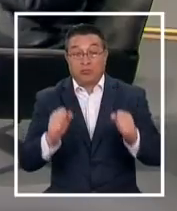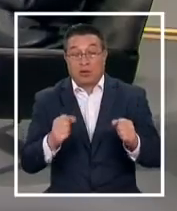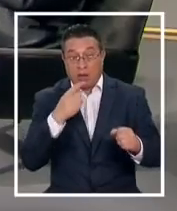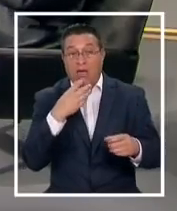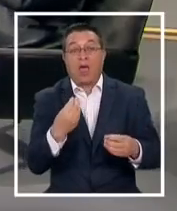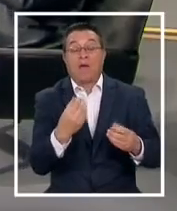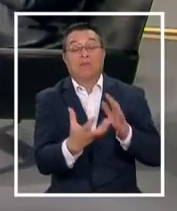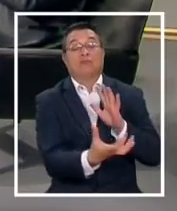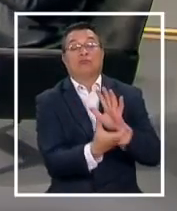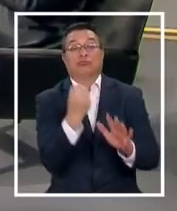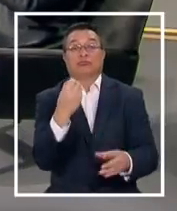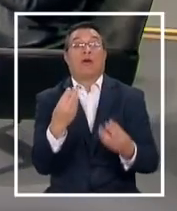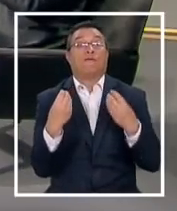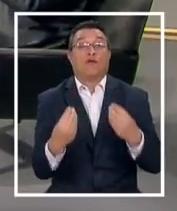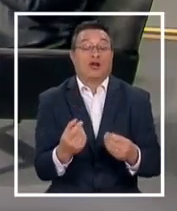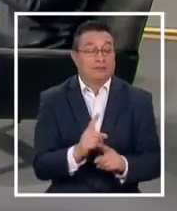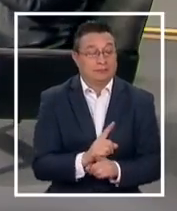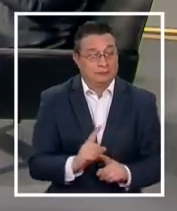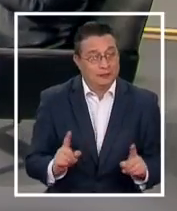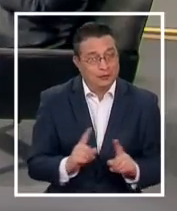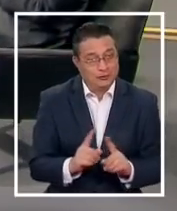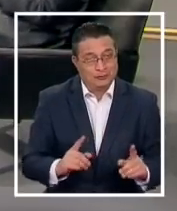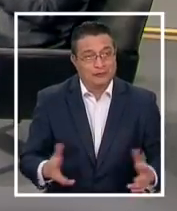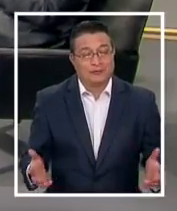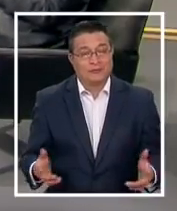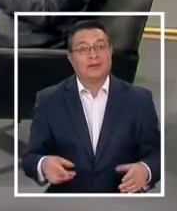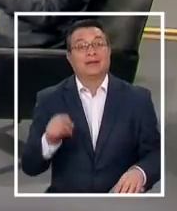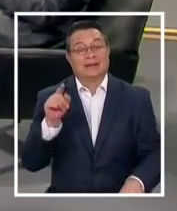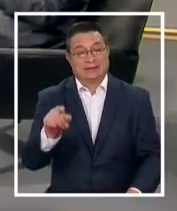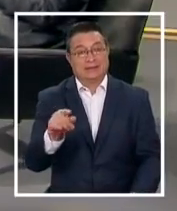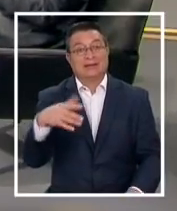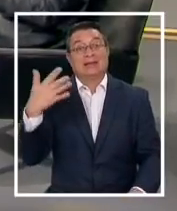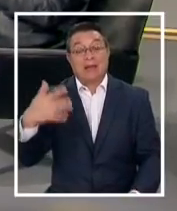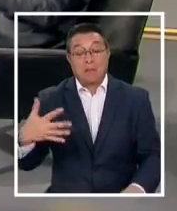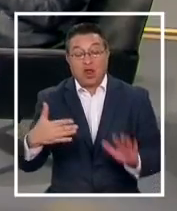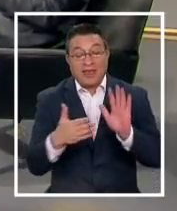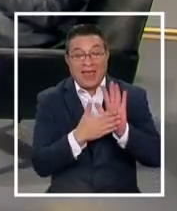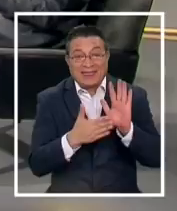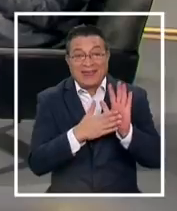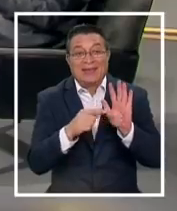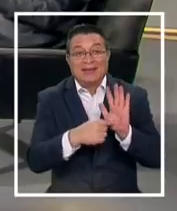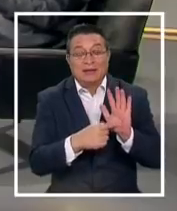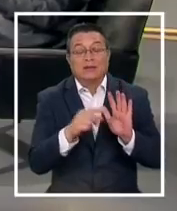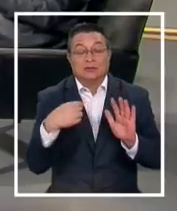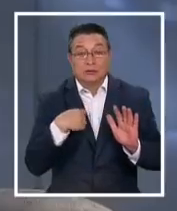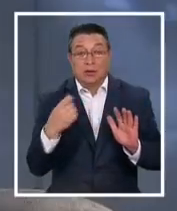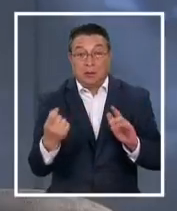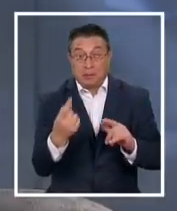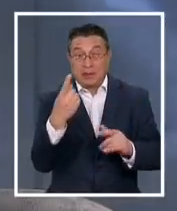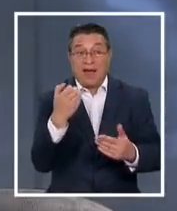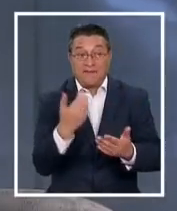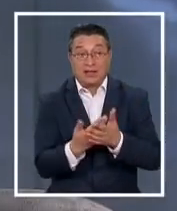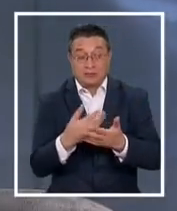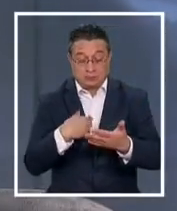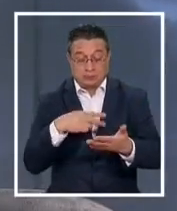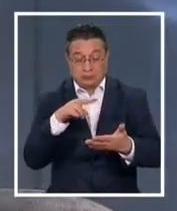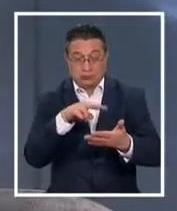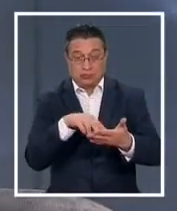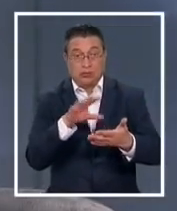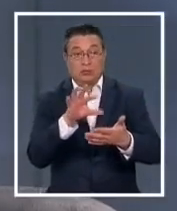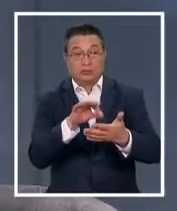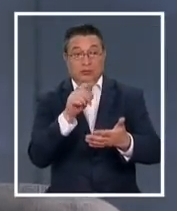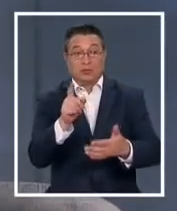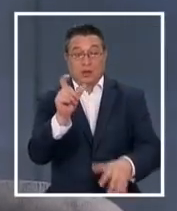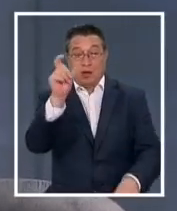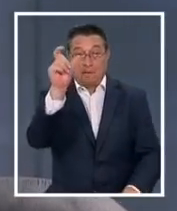que. Quitándole toda la oreja que la use para justificar el voto en tercer retiro. Este artículo. Yo, primera vez, y soy bien obsesivo, que leo